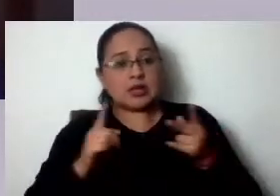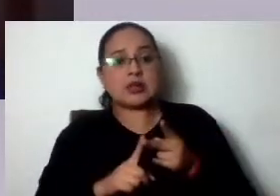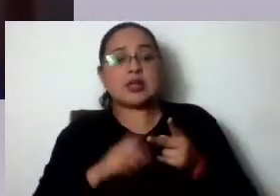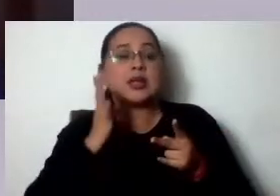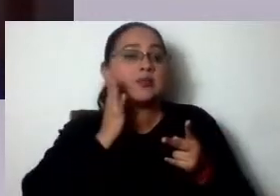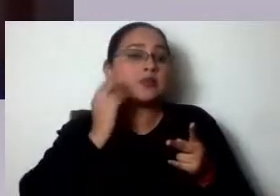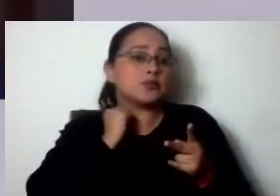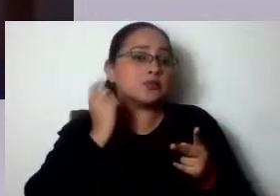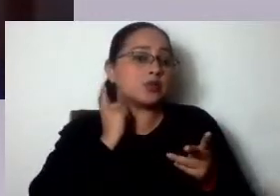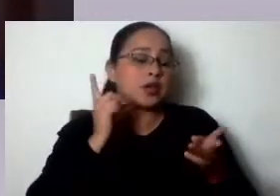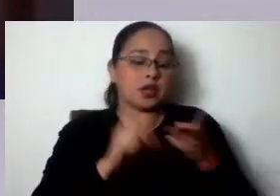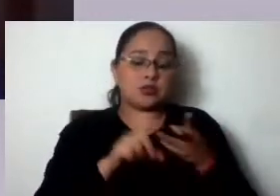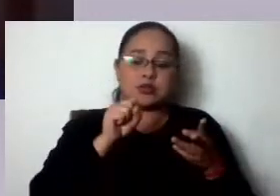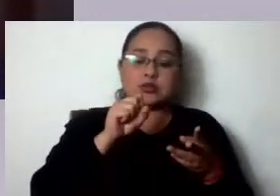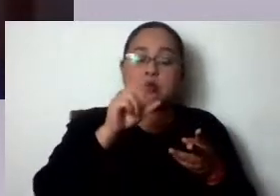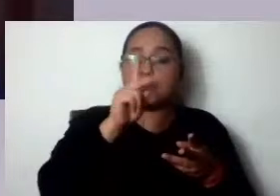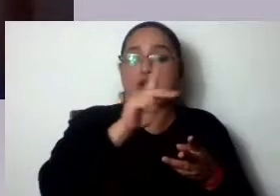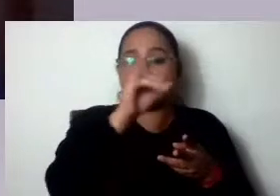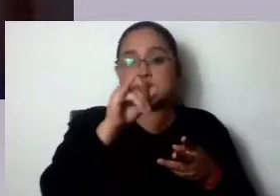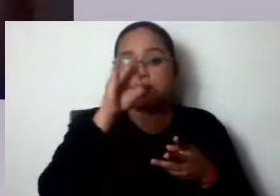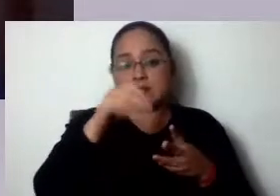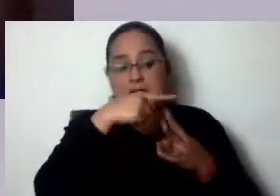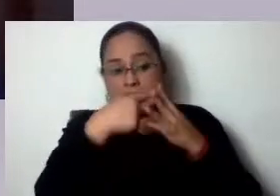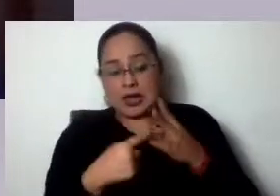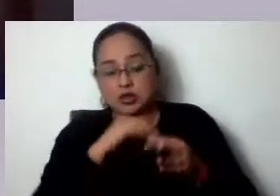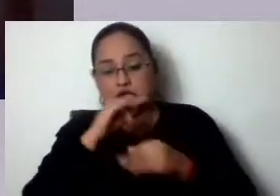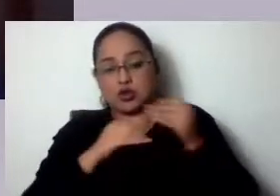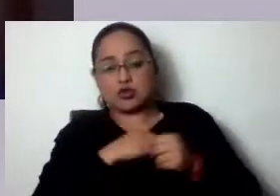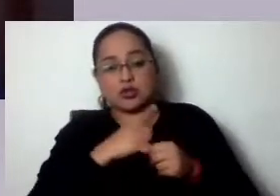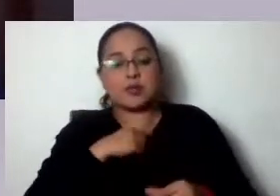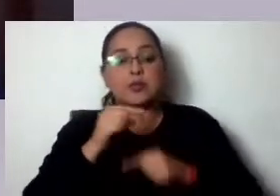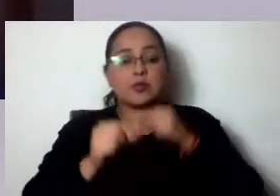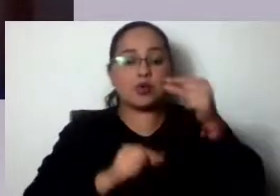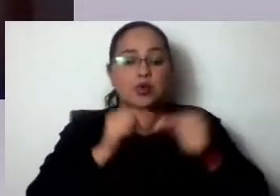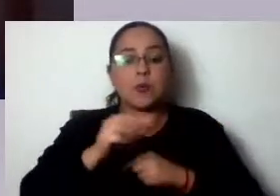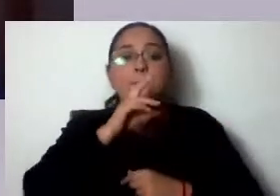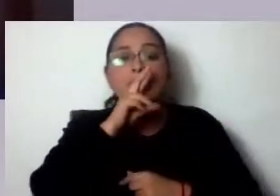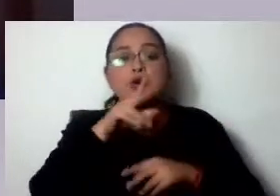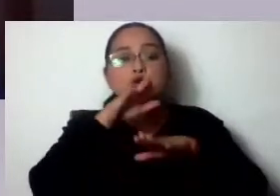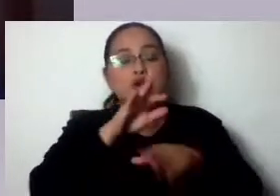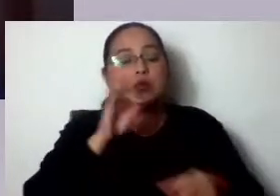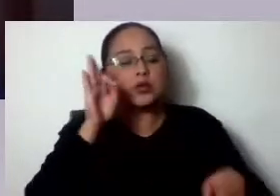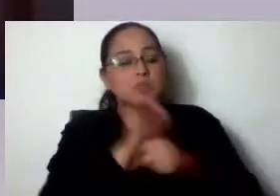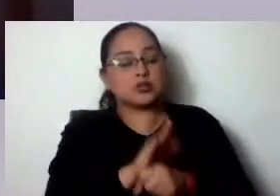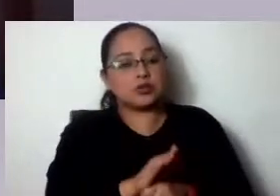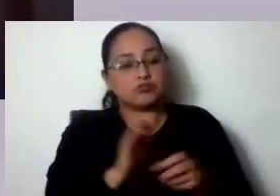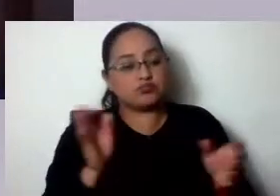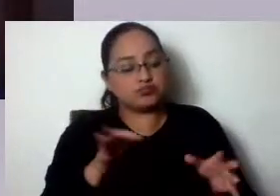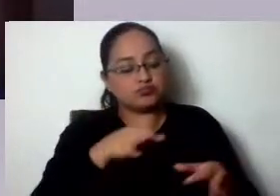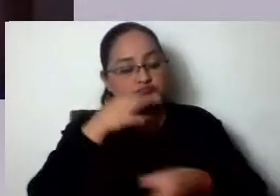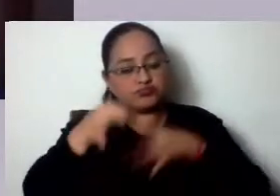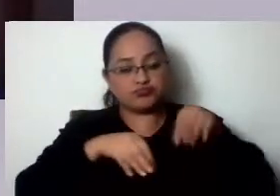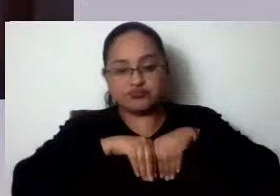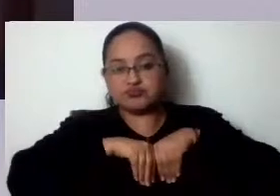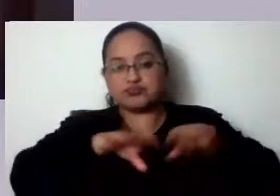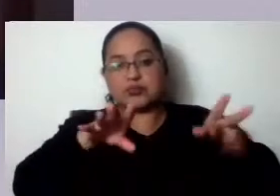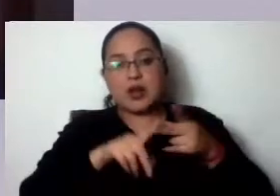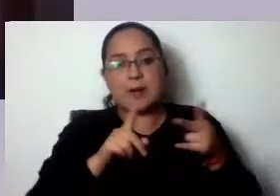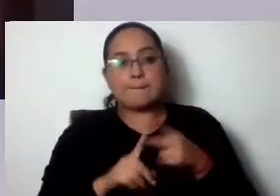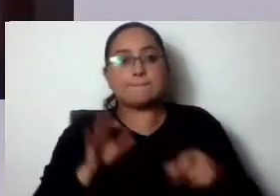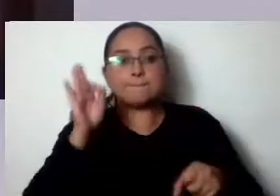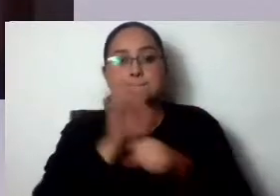competencia incrementar el grado de tutela en la promoción en el respeto en la protección y la garantía